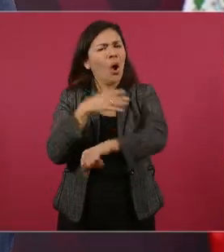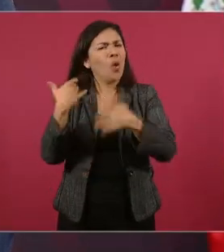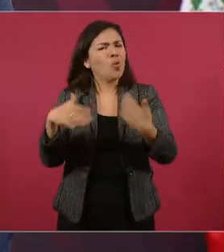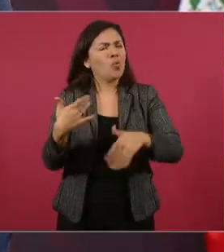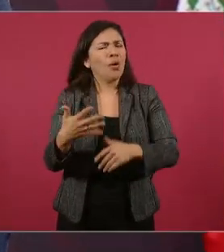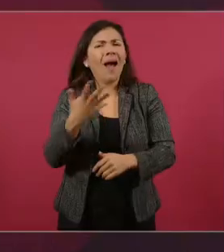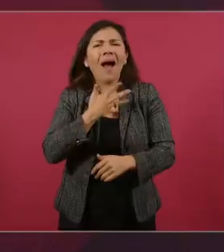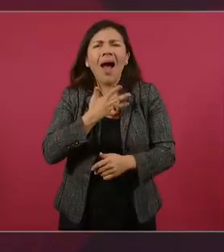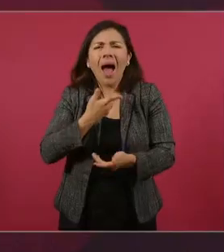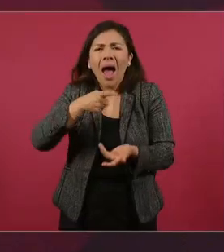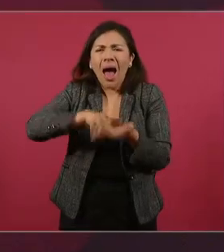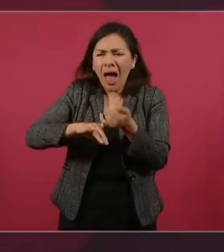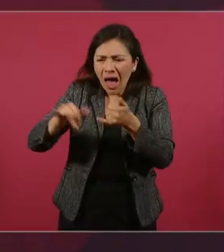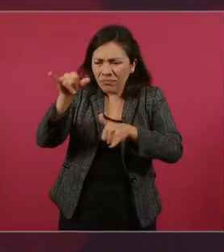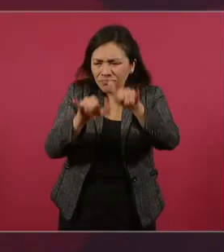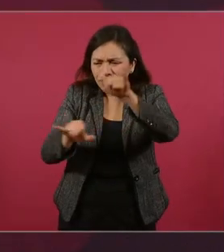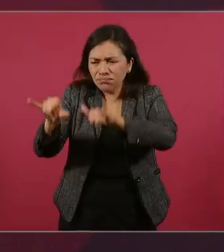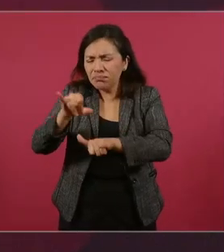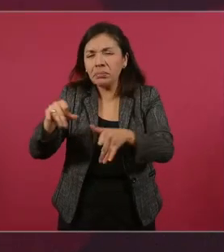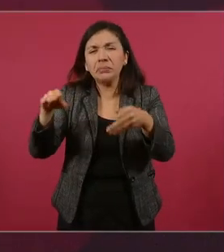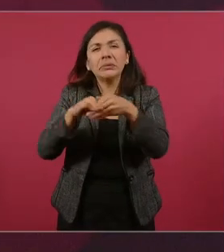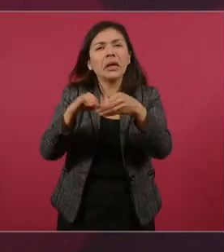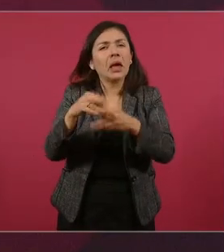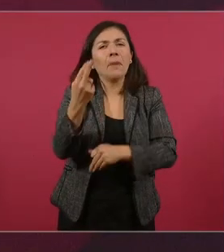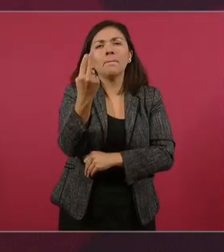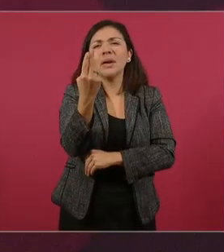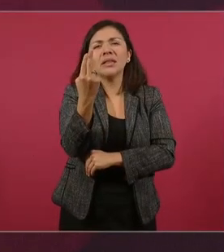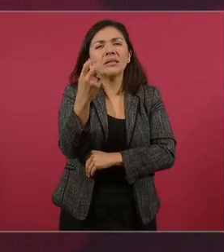25 sustancias